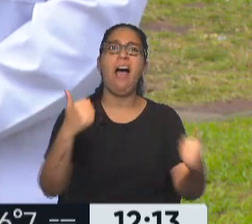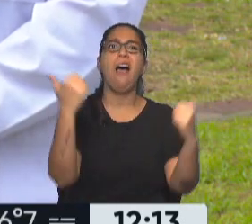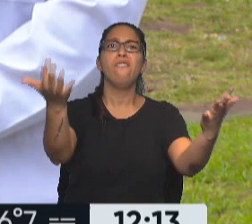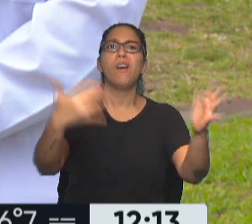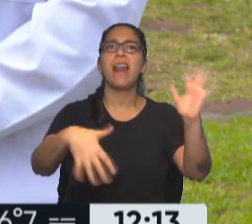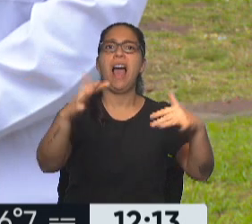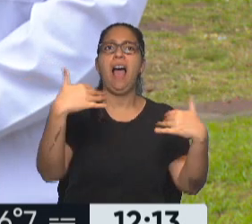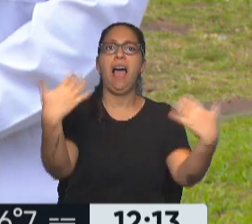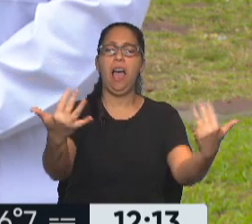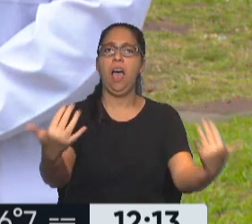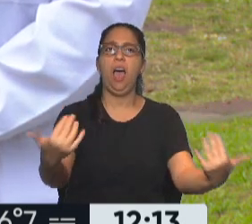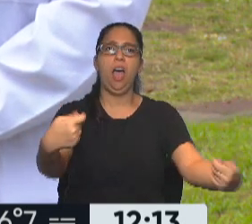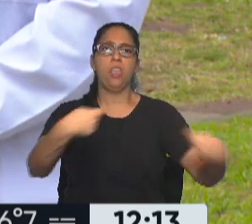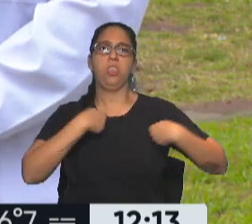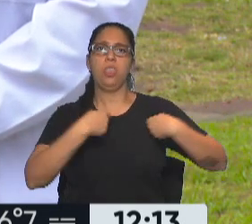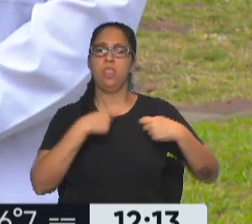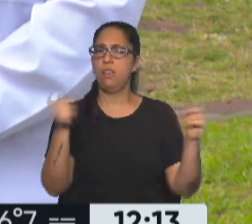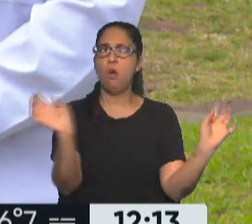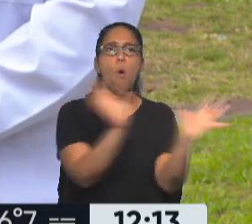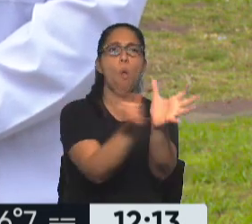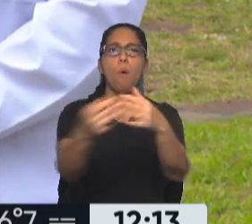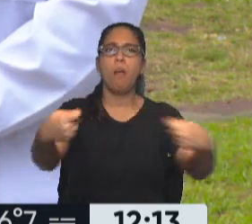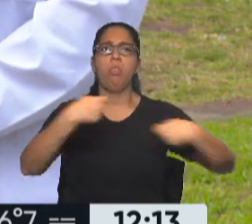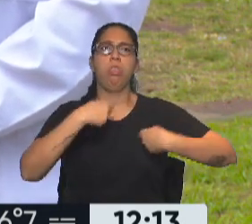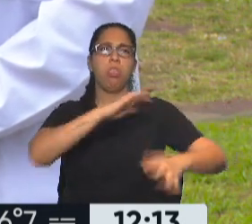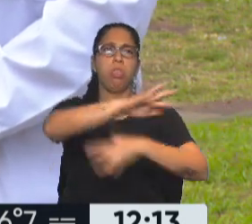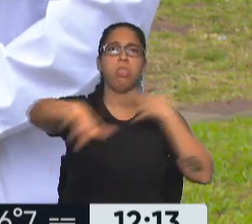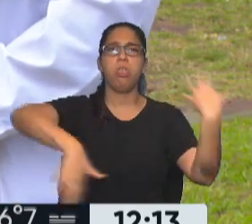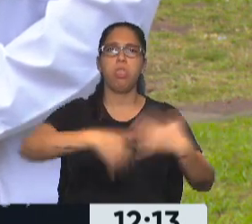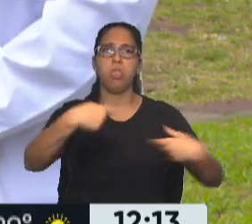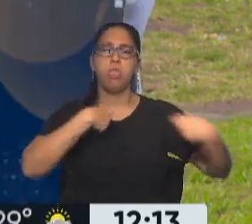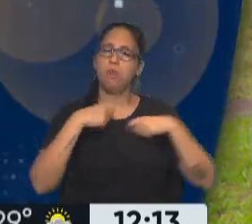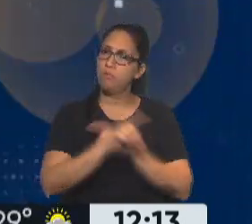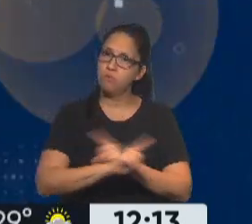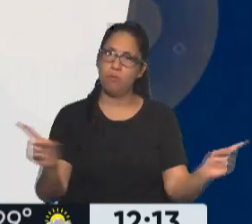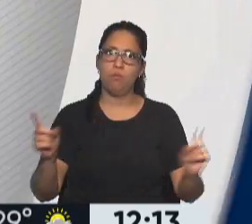mayorías o minorías o los grupos belicosos o agresivos.